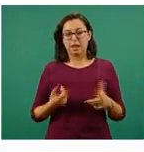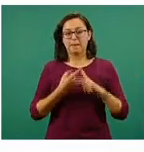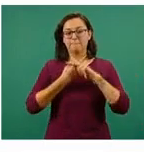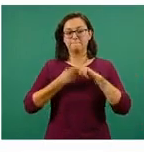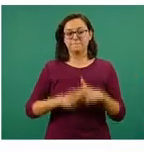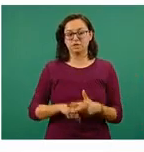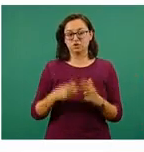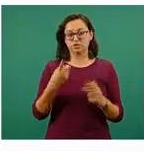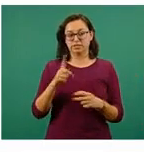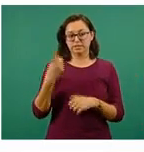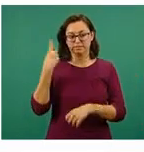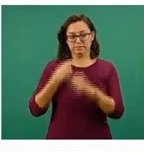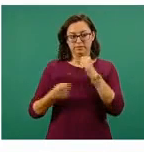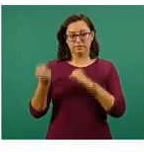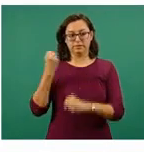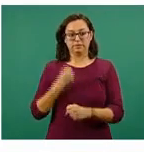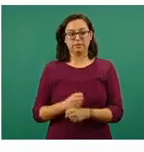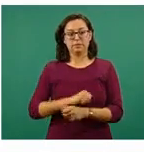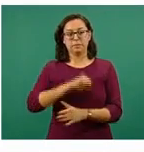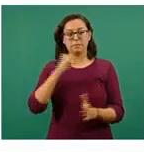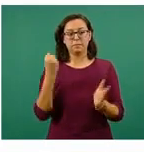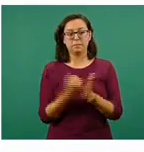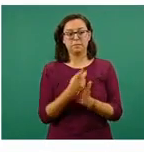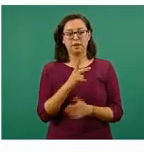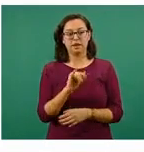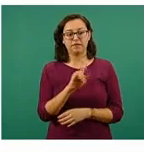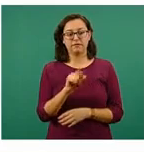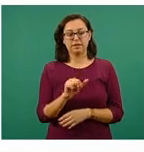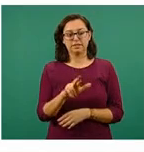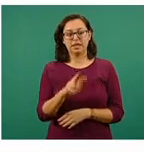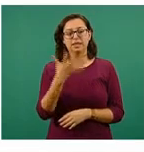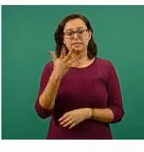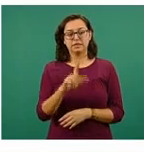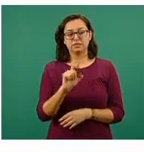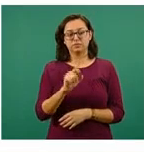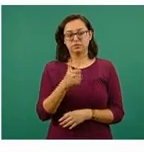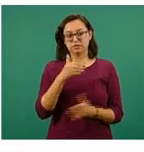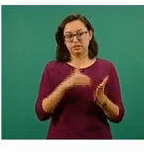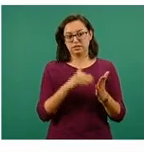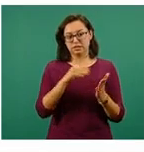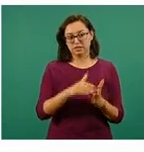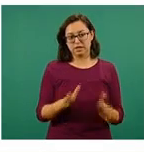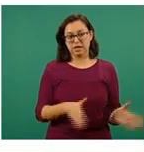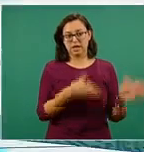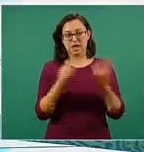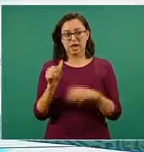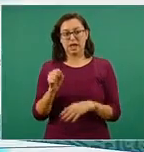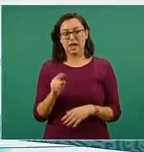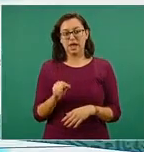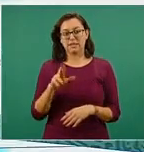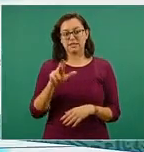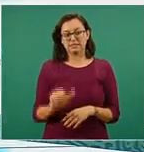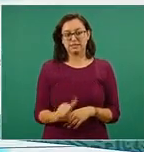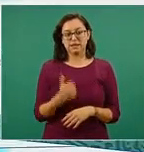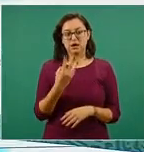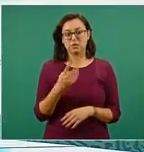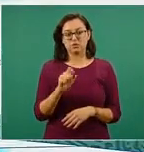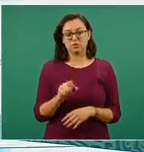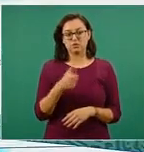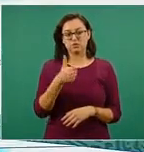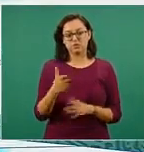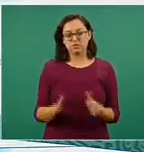de Pfizer-BioNTech, de las cuales hemos recibido 10.6 millones, de AstraZeneca 4.6 millones, Sinovac 5